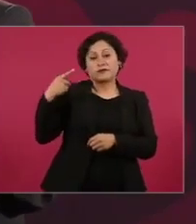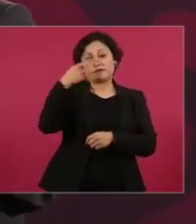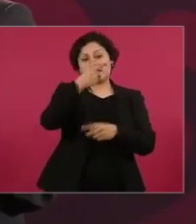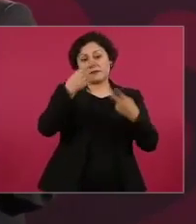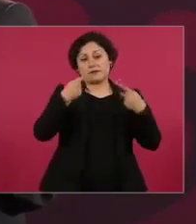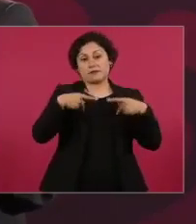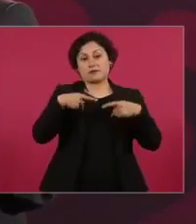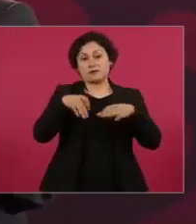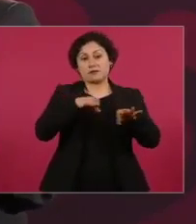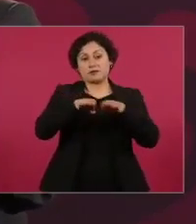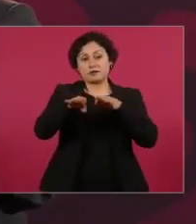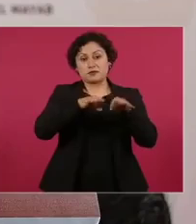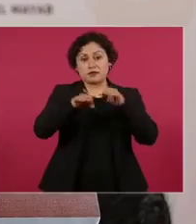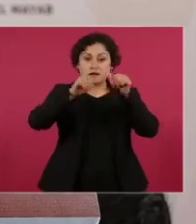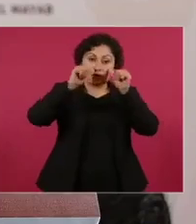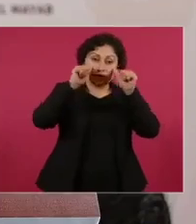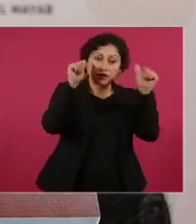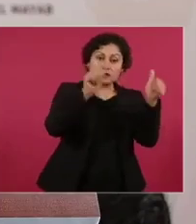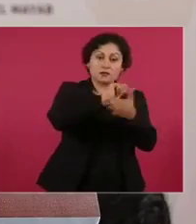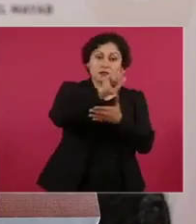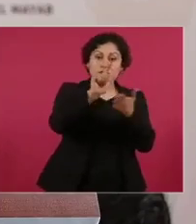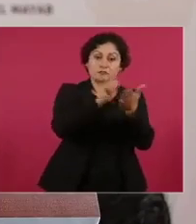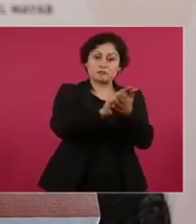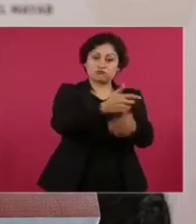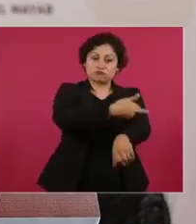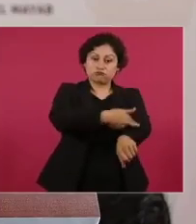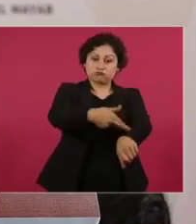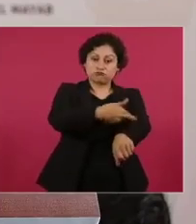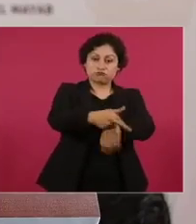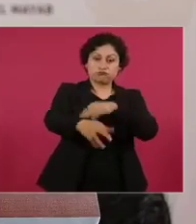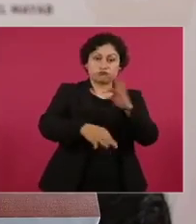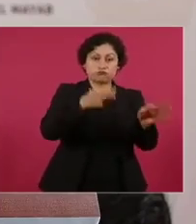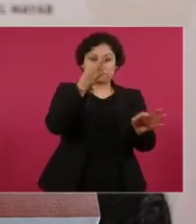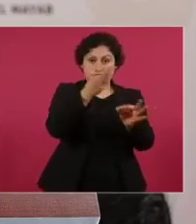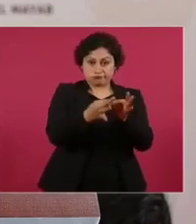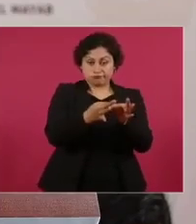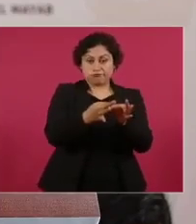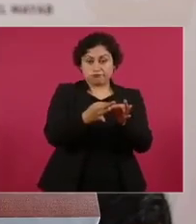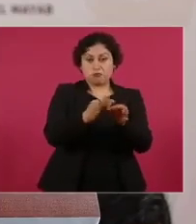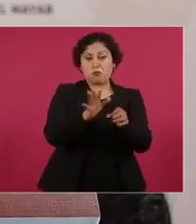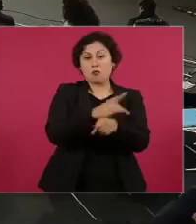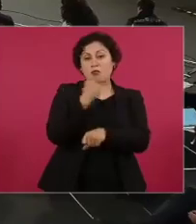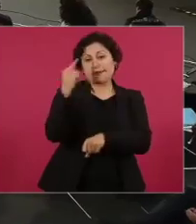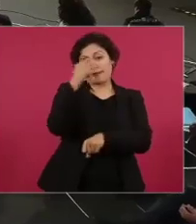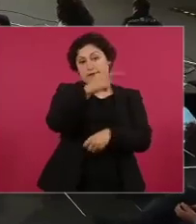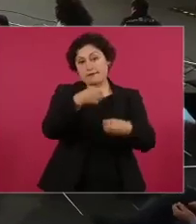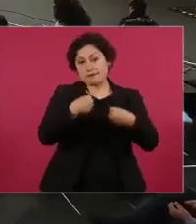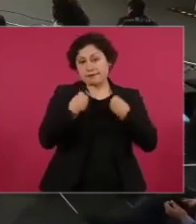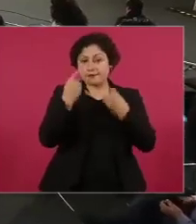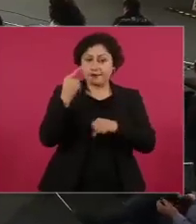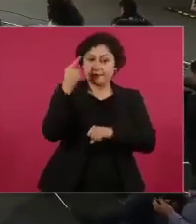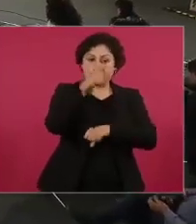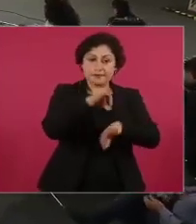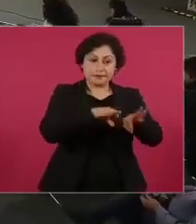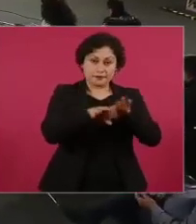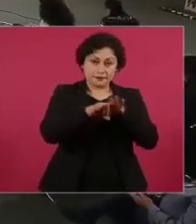paisanos que viven y trabajan en Estados Unidos. Esto lo vamos a